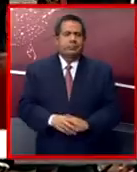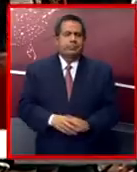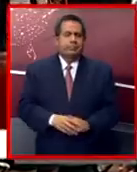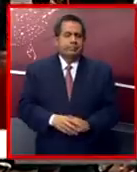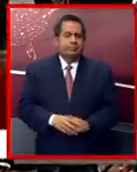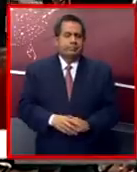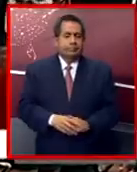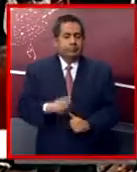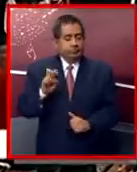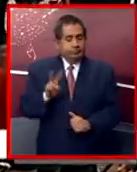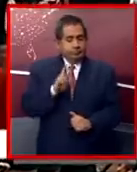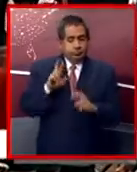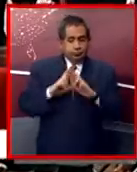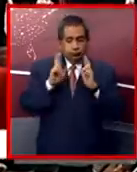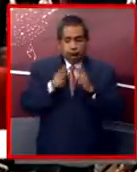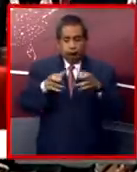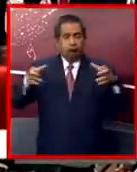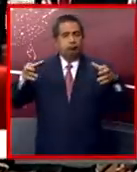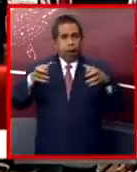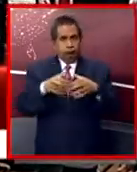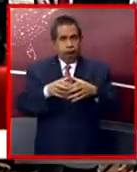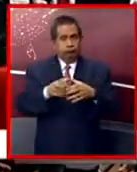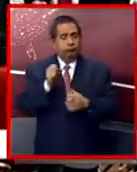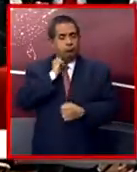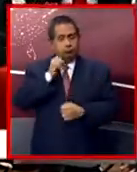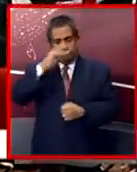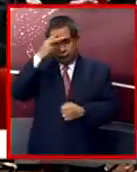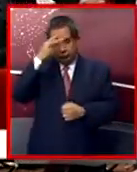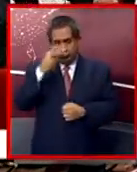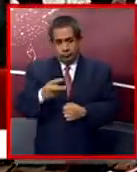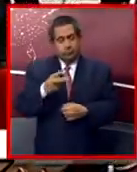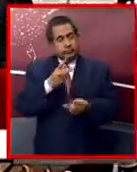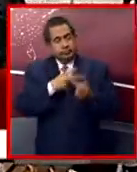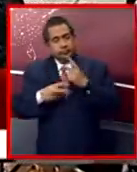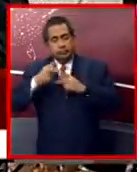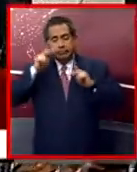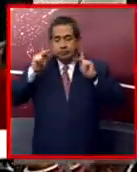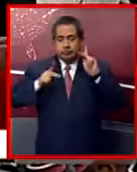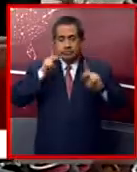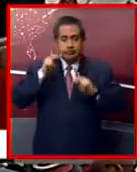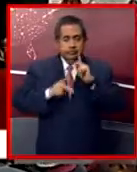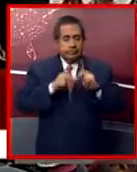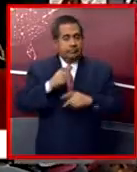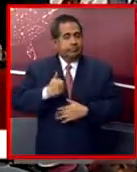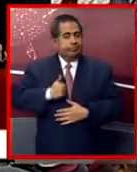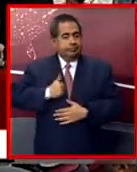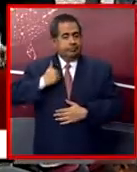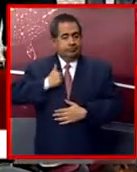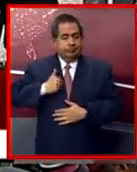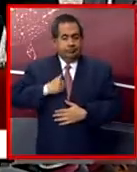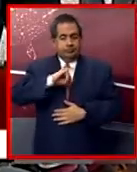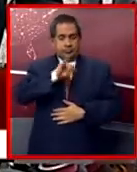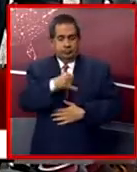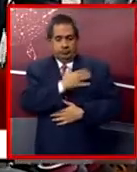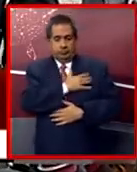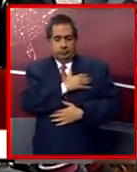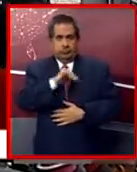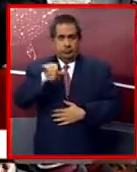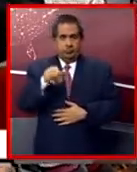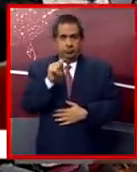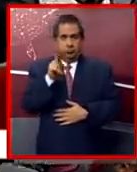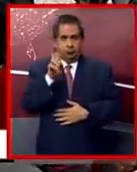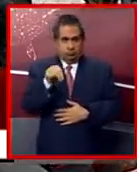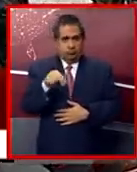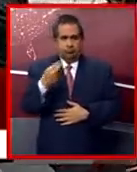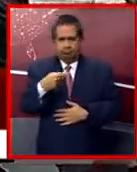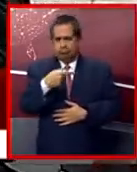Este viernes, en sesión solemne, el Senado de la República recibió la visita del primer ministro de Canadá, Justin Trudeau, quien fue recibido por